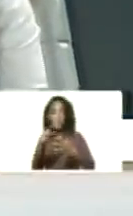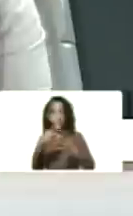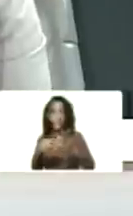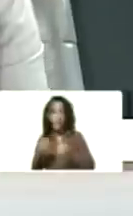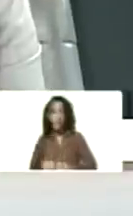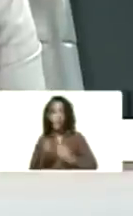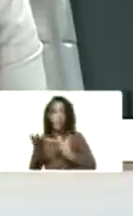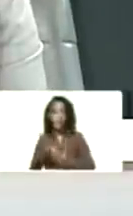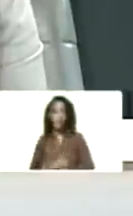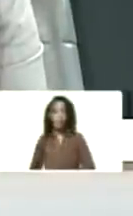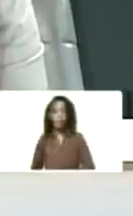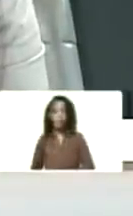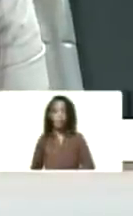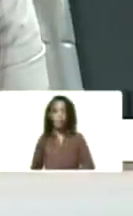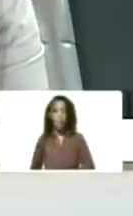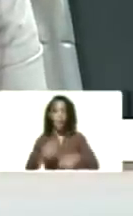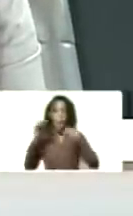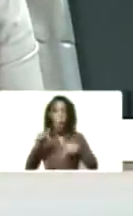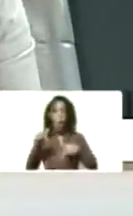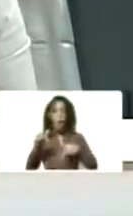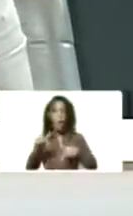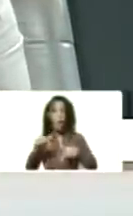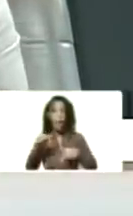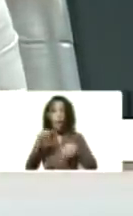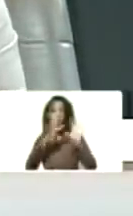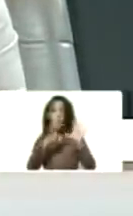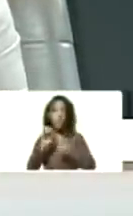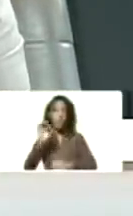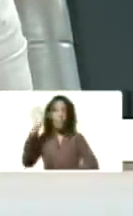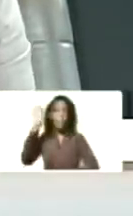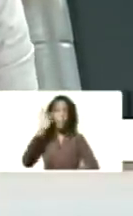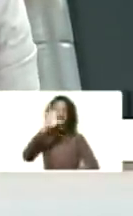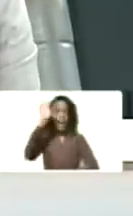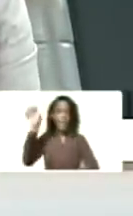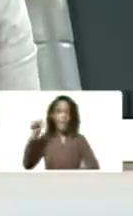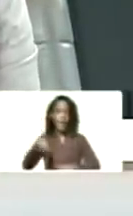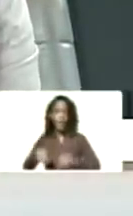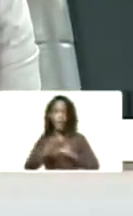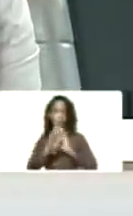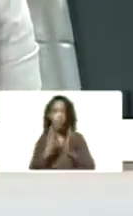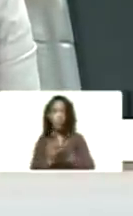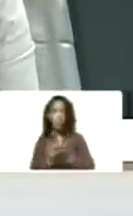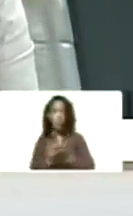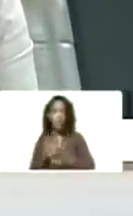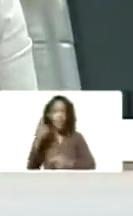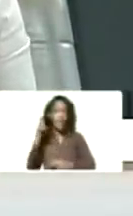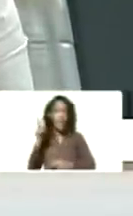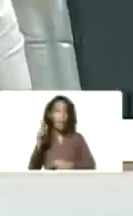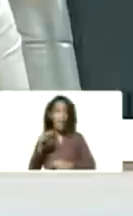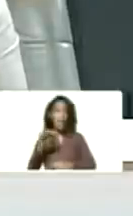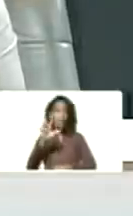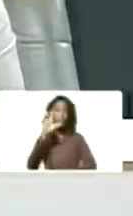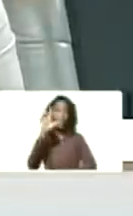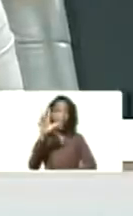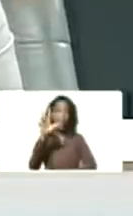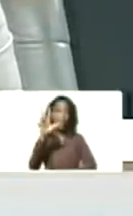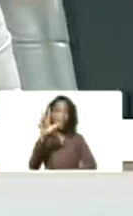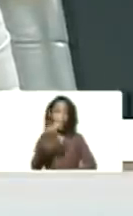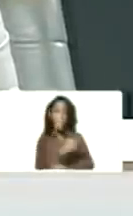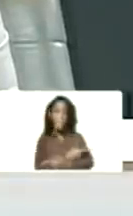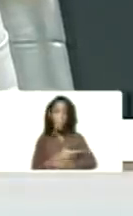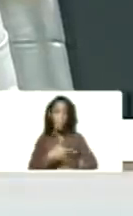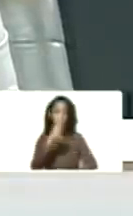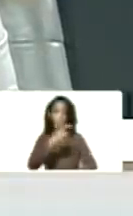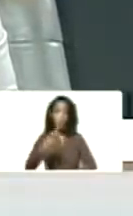virus. Hoy circula en más de 90 países del planeta. Se estima que 3 billones de personas